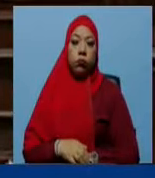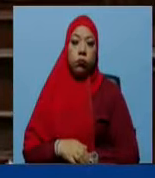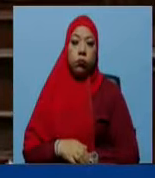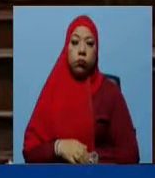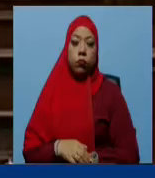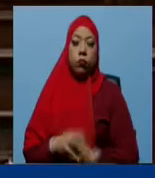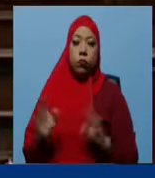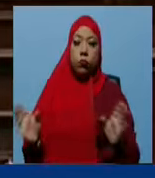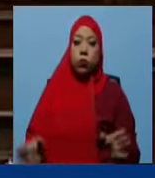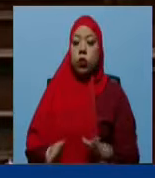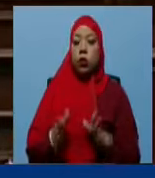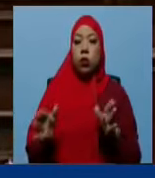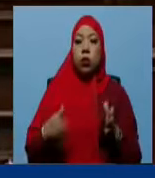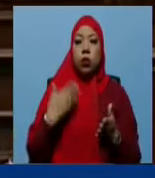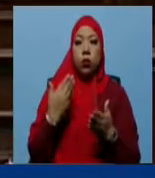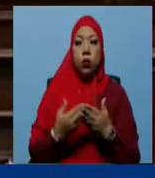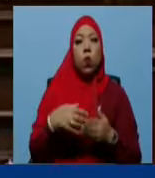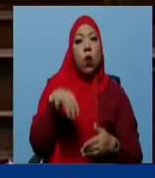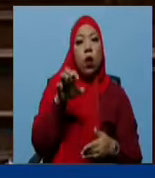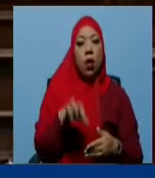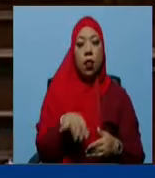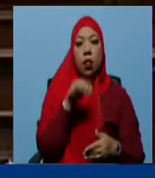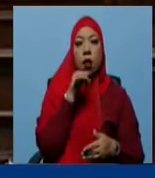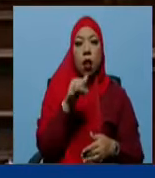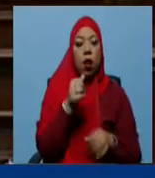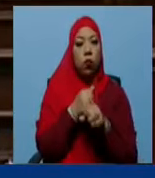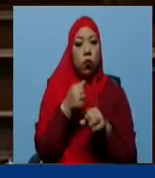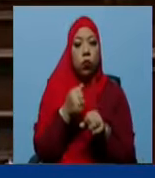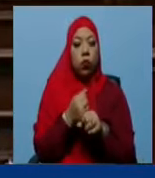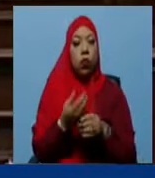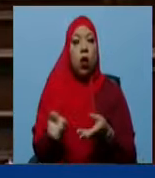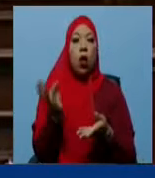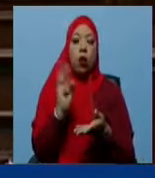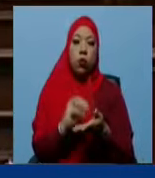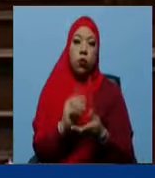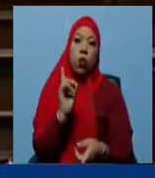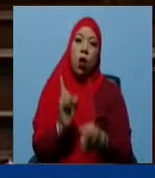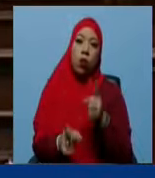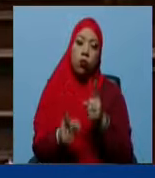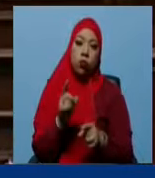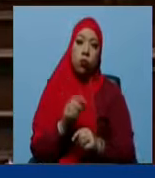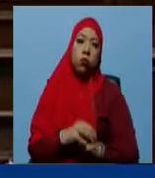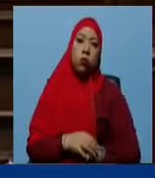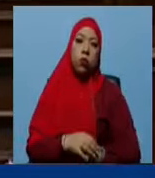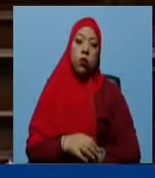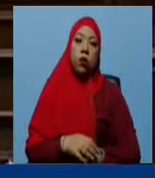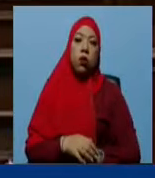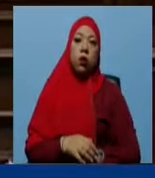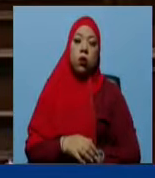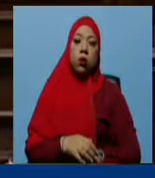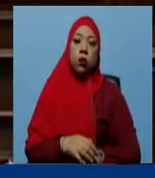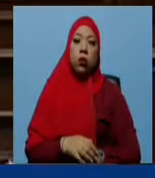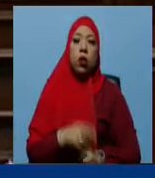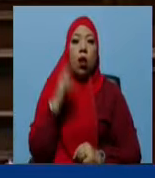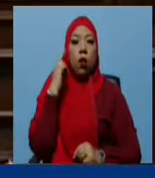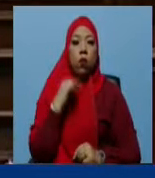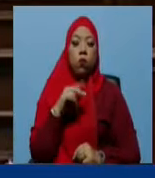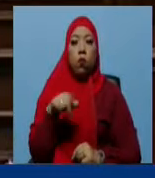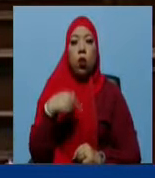Se impuso un Estado represivo, que como dijera Bolívar